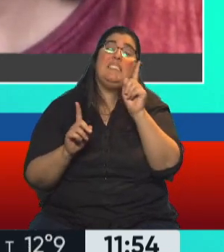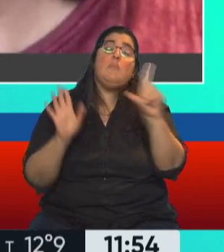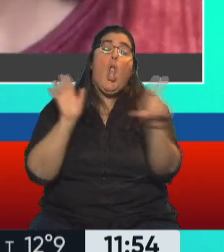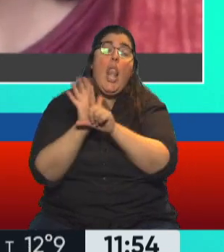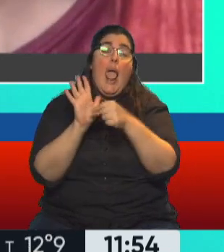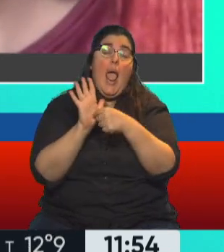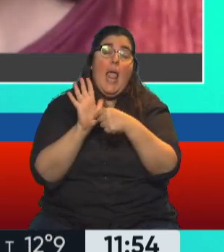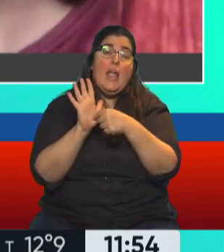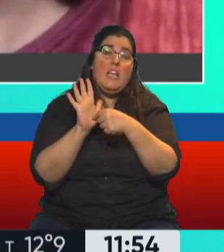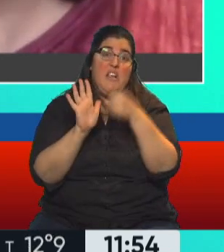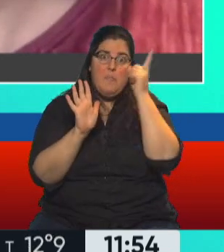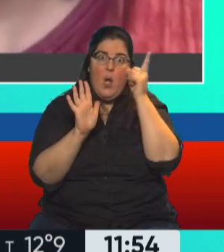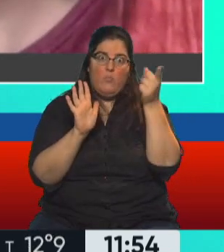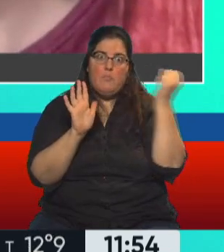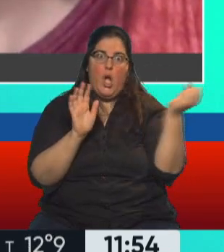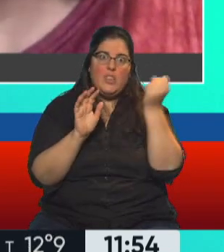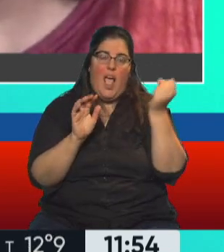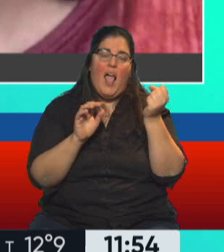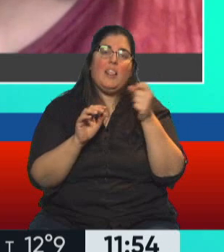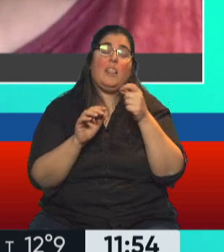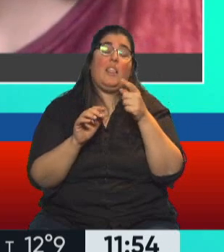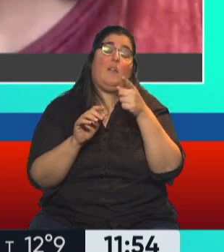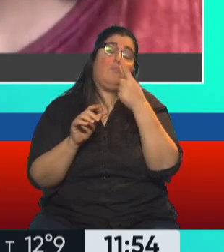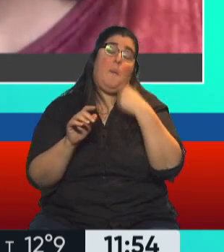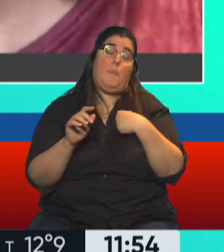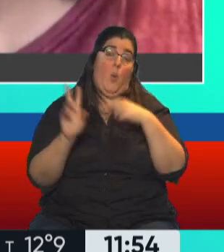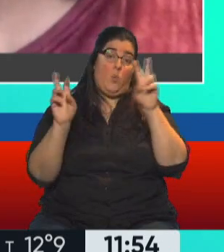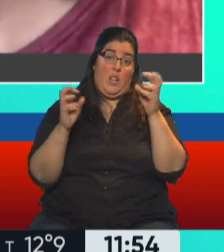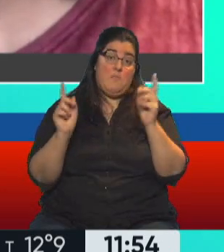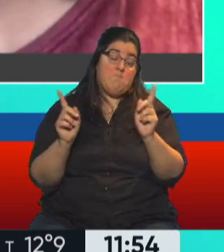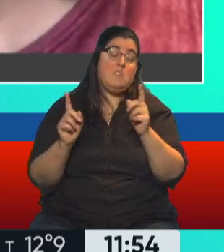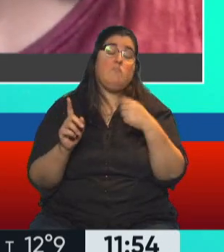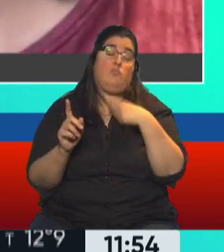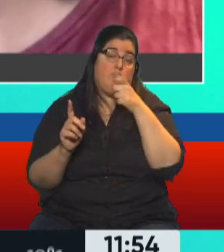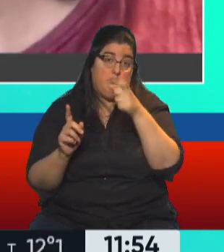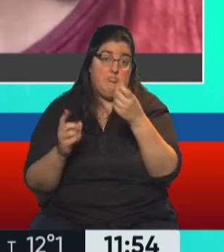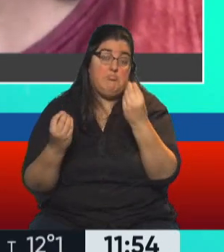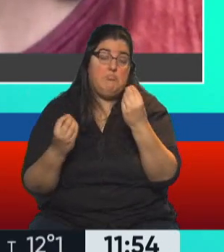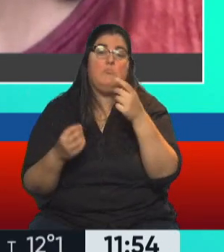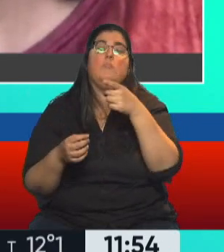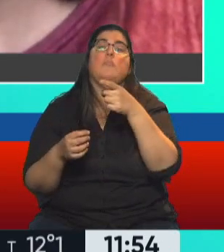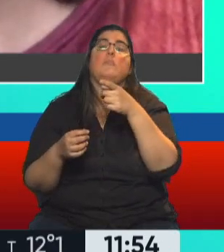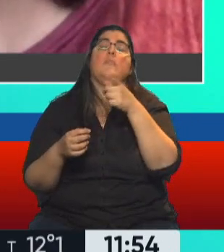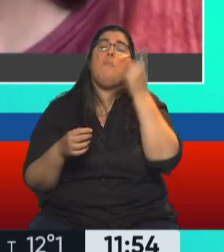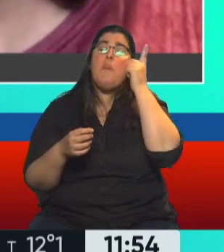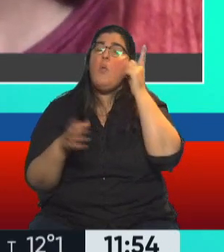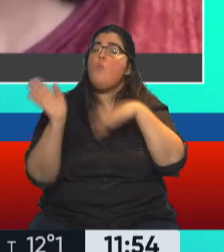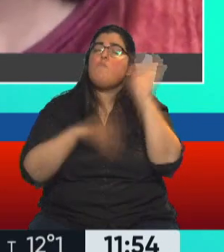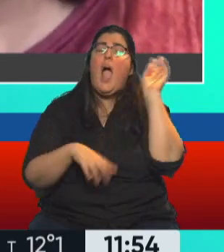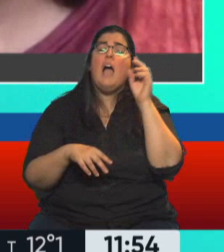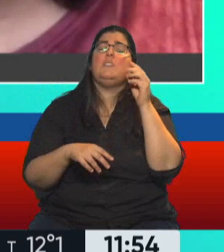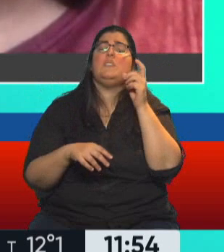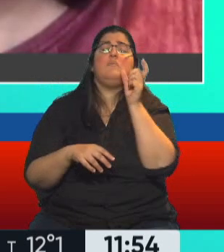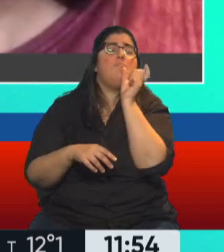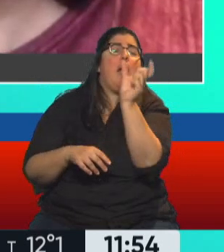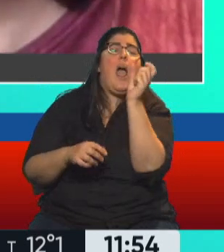tiene sentido. En el Perú, yendo más directamente a tu pregunta, en el Perú realmente se ha usado mucho este término, el